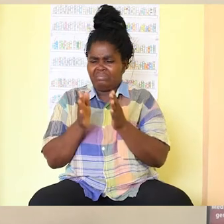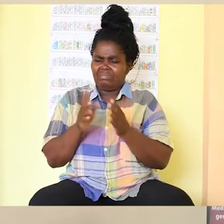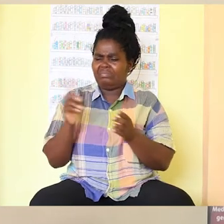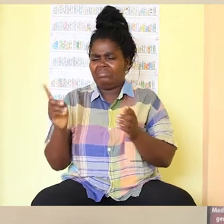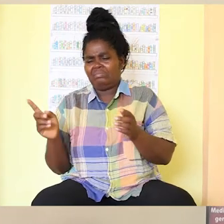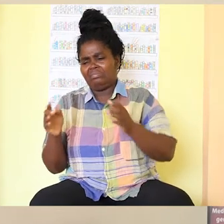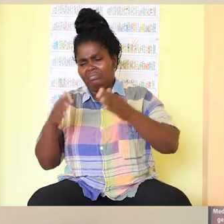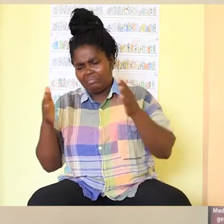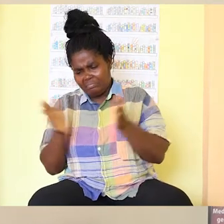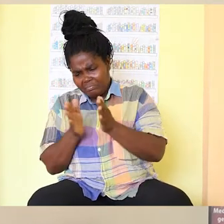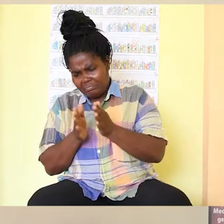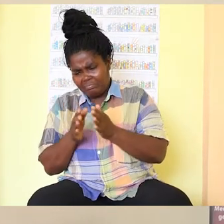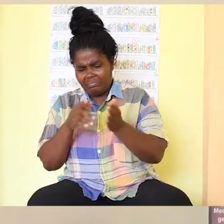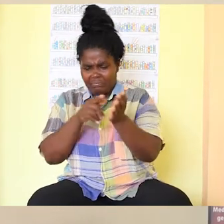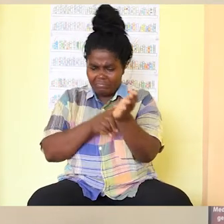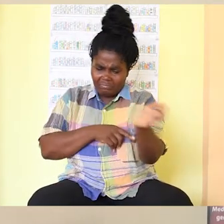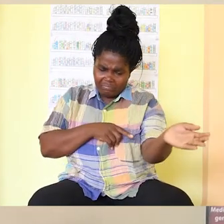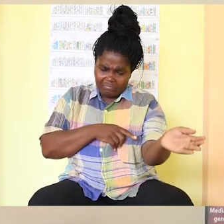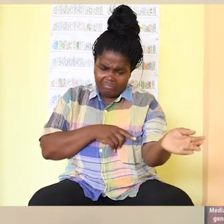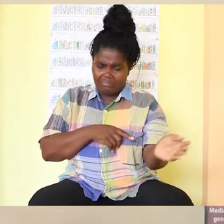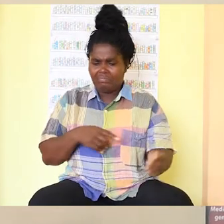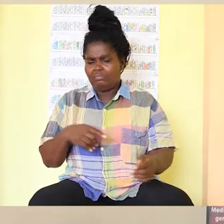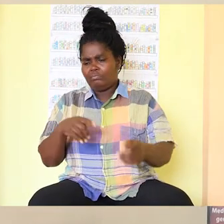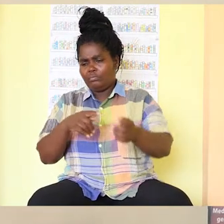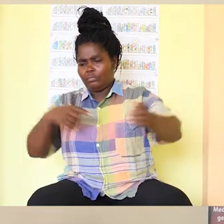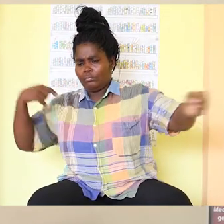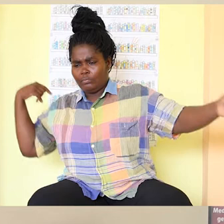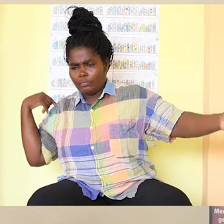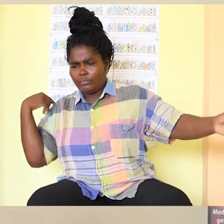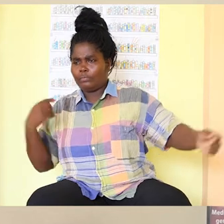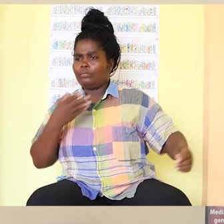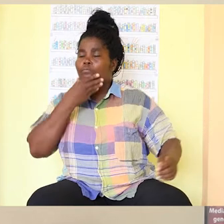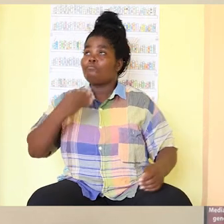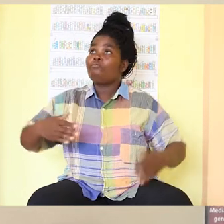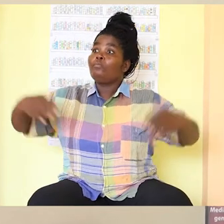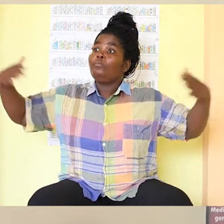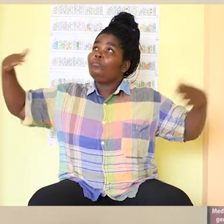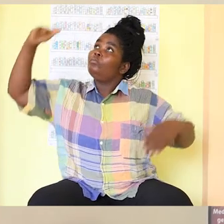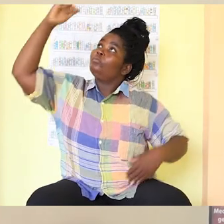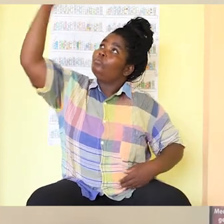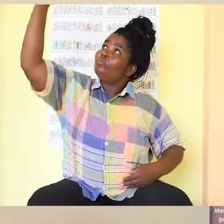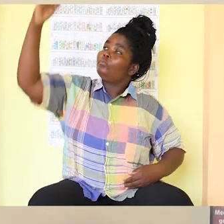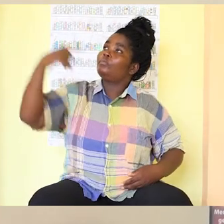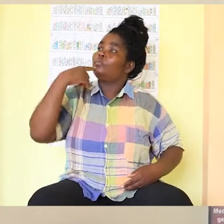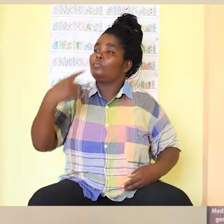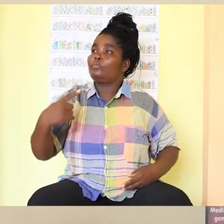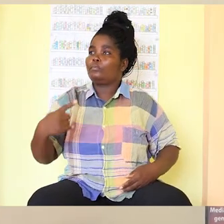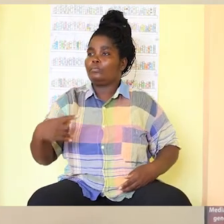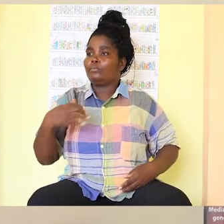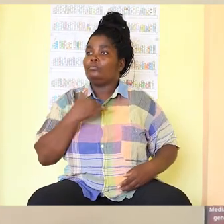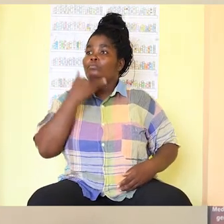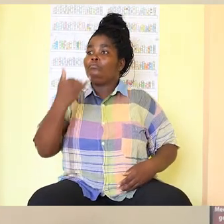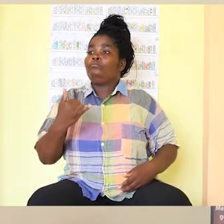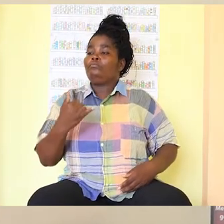unos cuernos ni cortos ni largos. El chivo chivón grande tenía una chiva